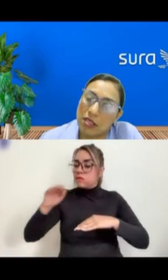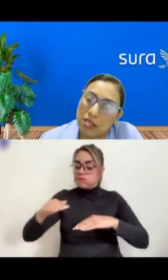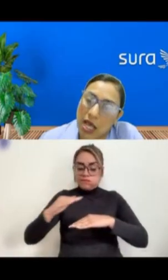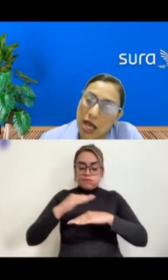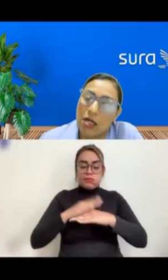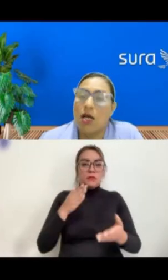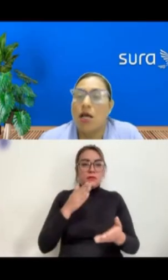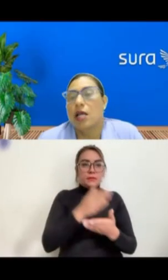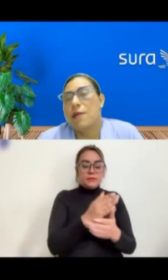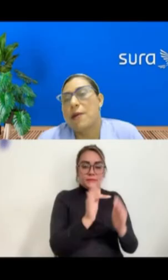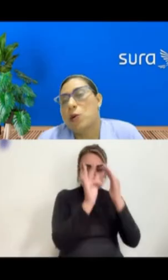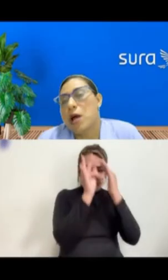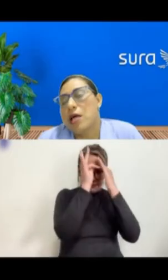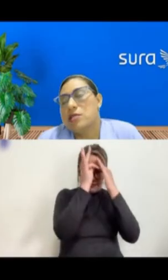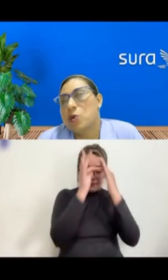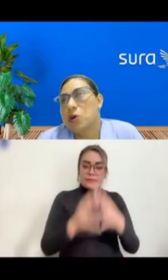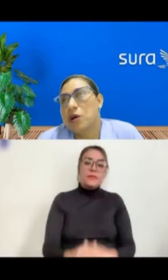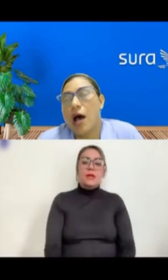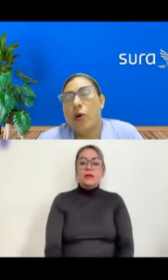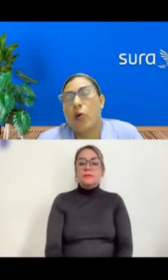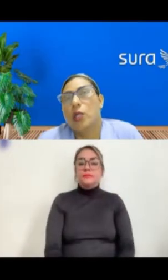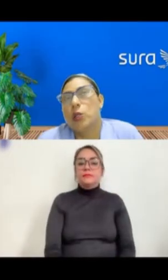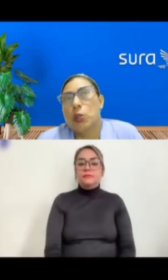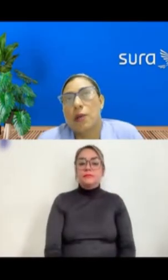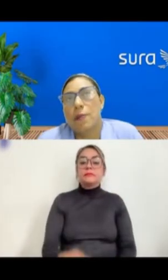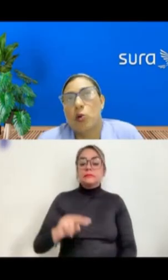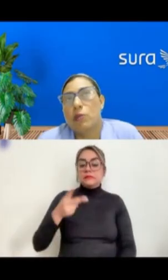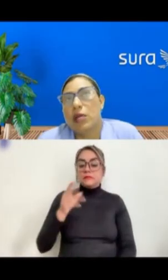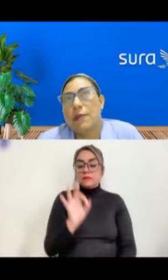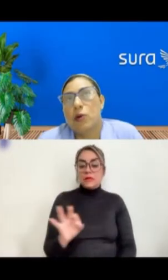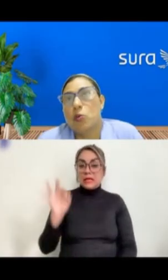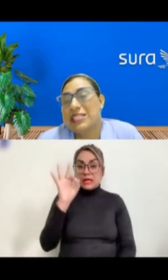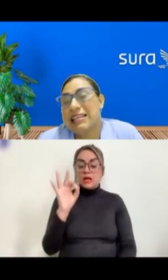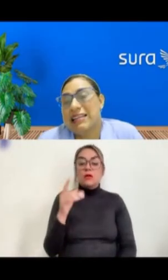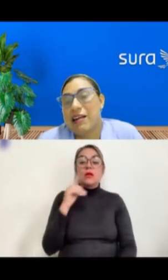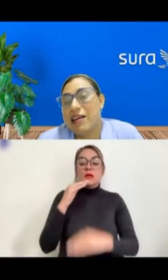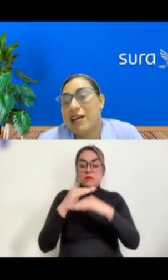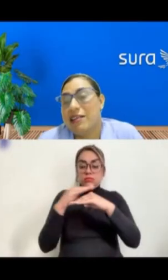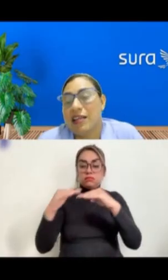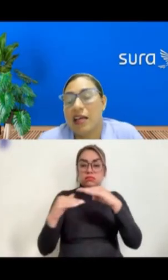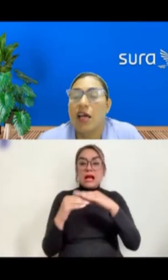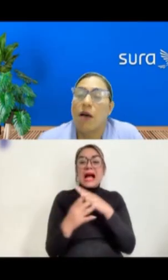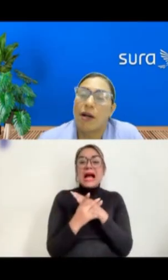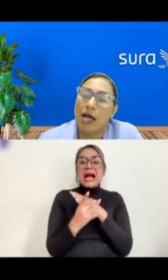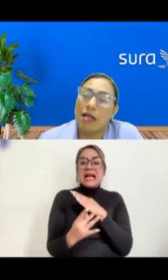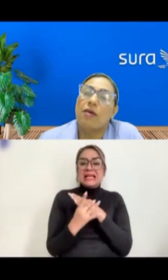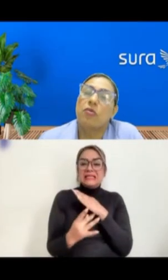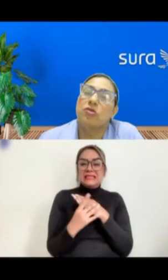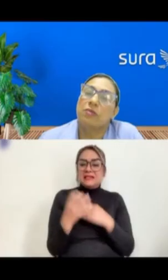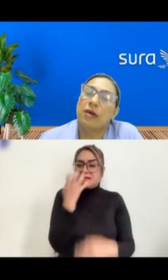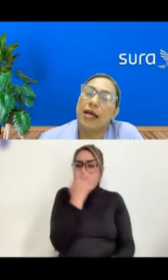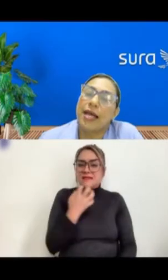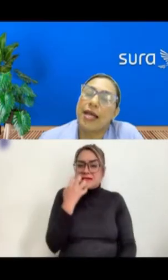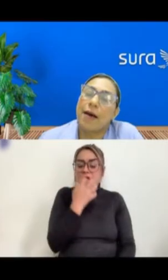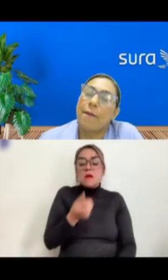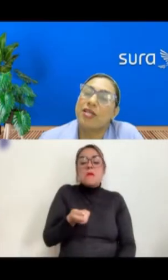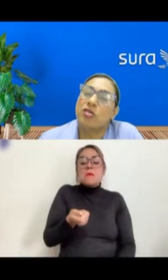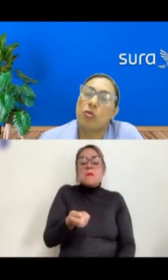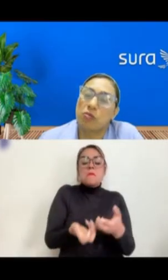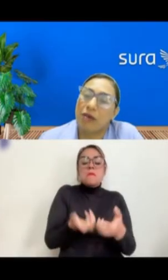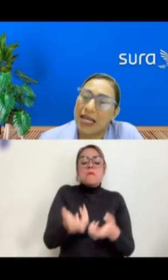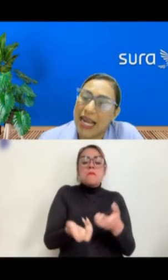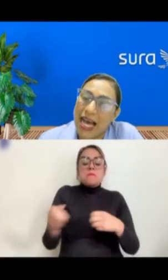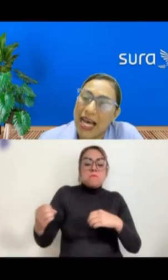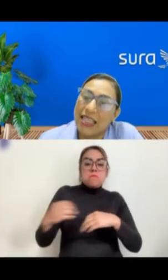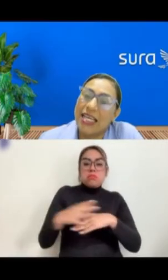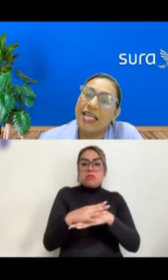centro asistencial. Quemadura de segundo grado, cuando de pronto me quemé con un aceite caliente, ¿verdad? Las